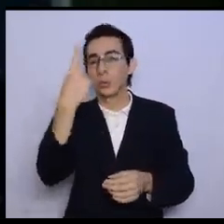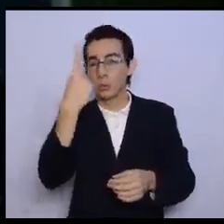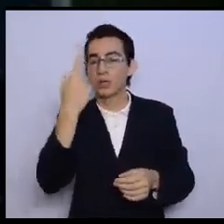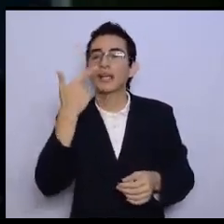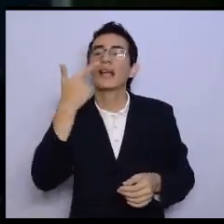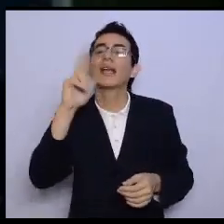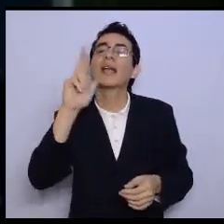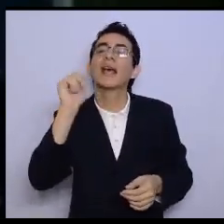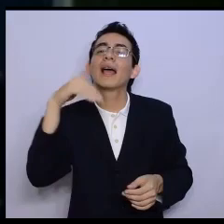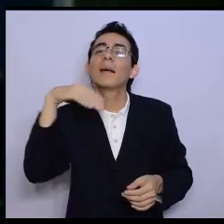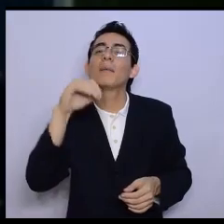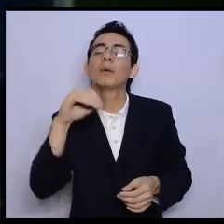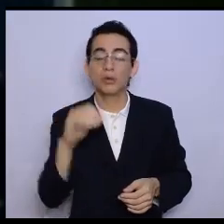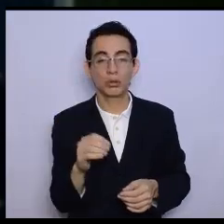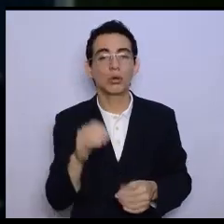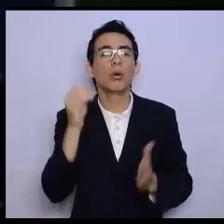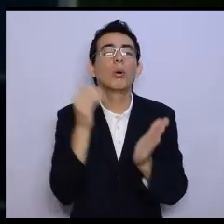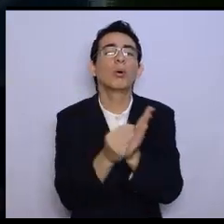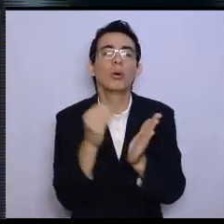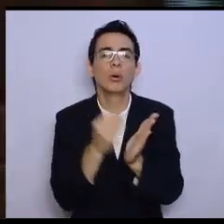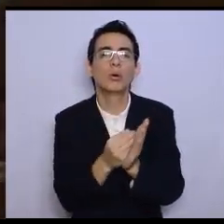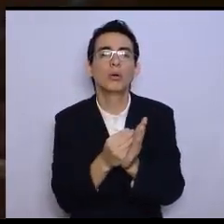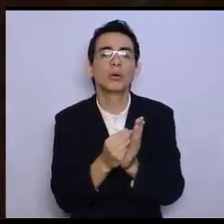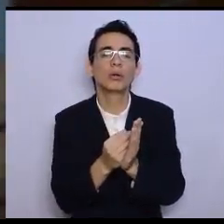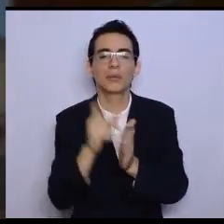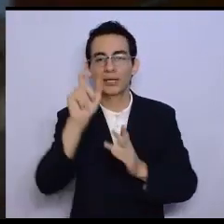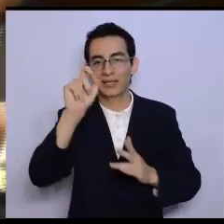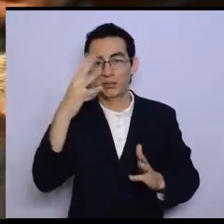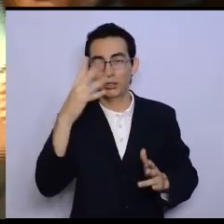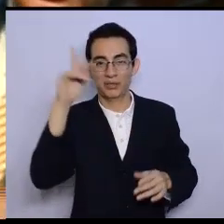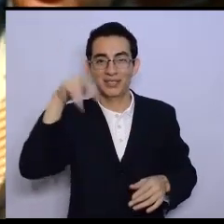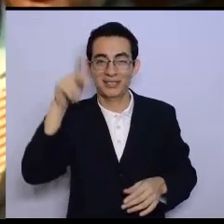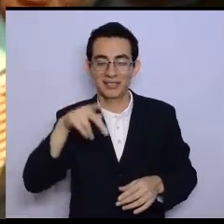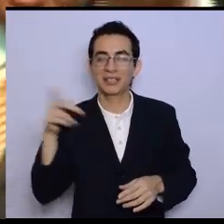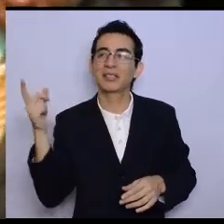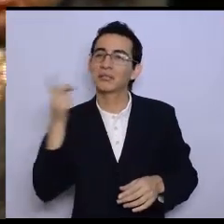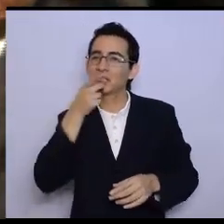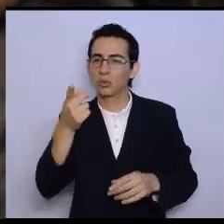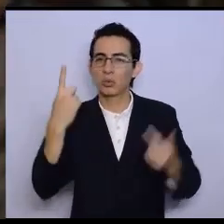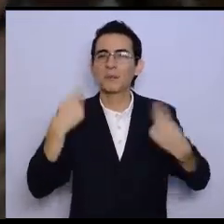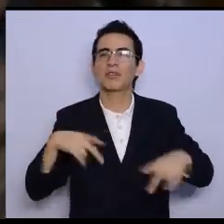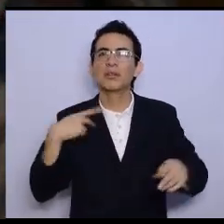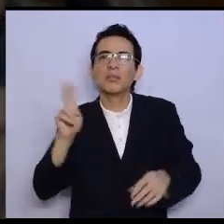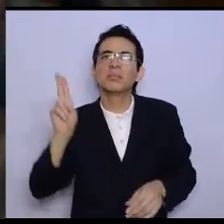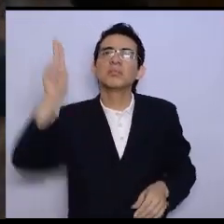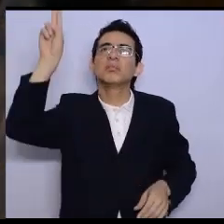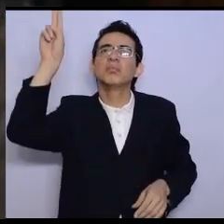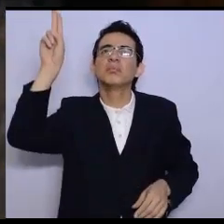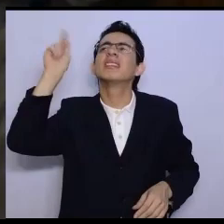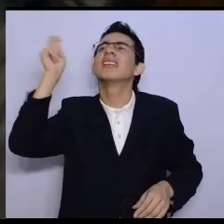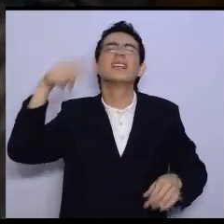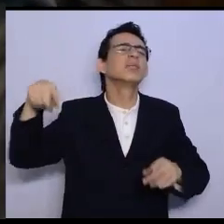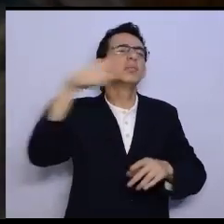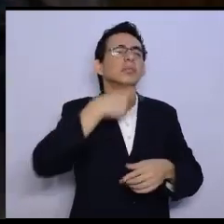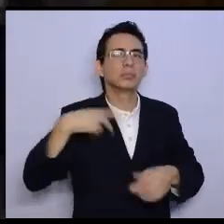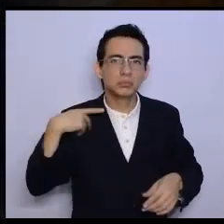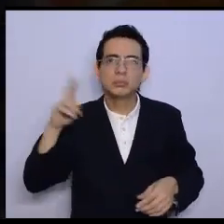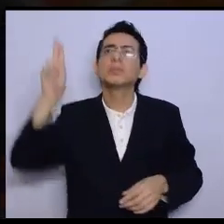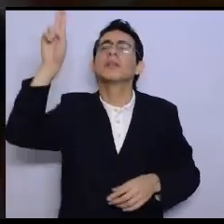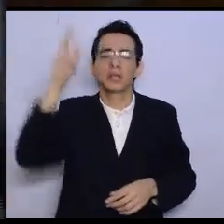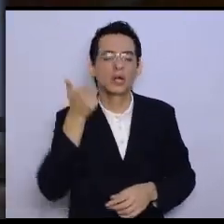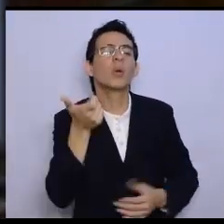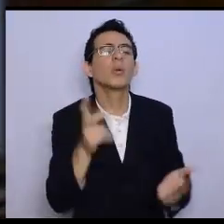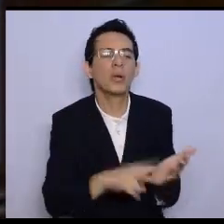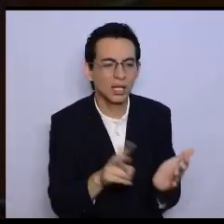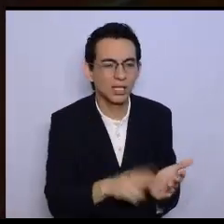de oro de 24 quilates, y un hermano que es joyero levantó la mano, le dije, ¿hay algún joyero? Y él levantó la mano. ¿Cuánto